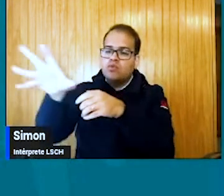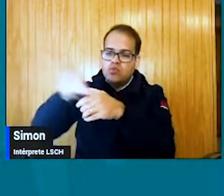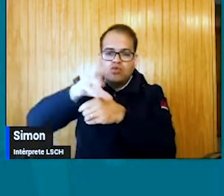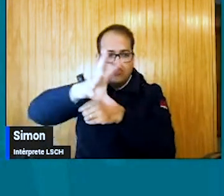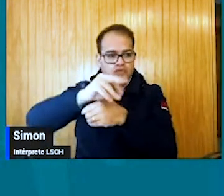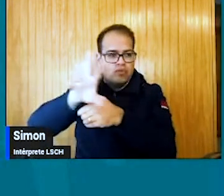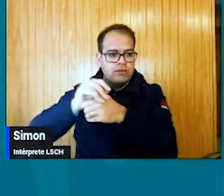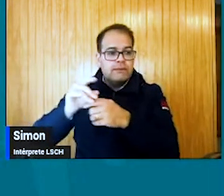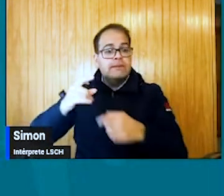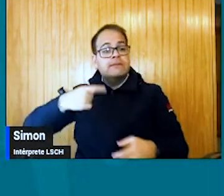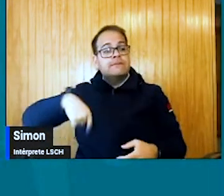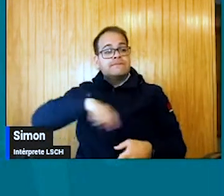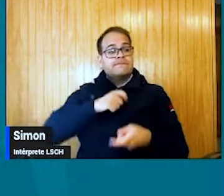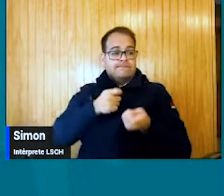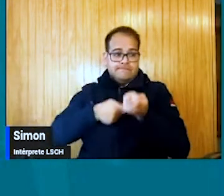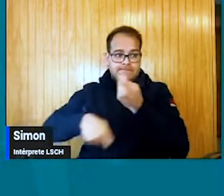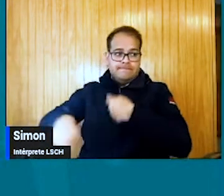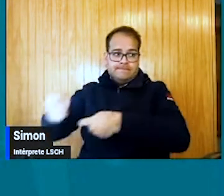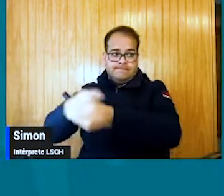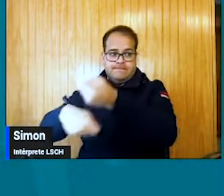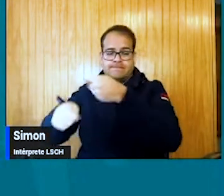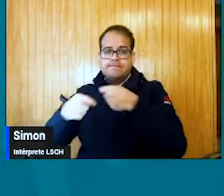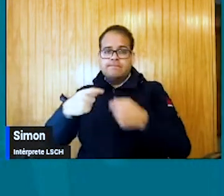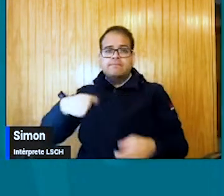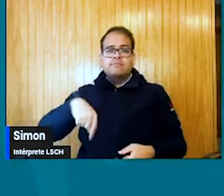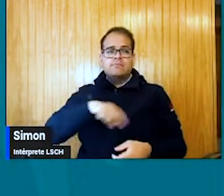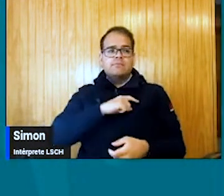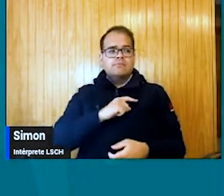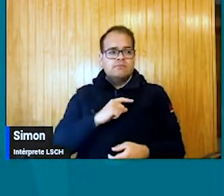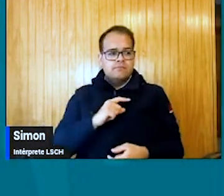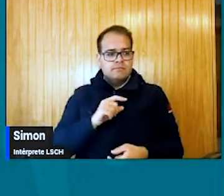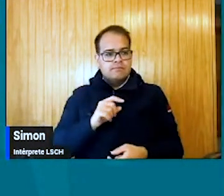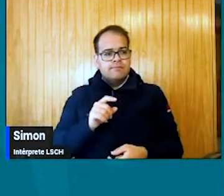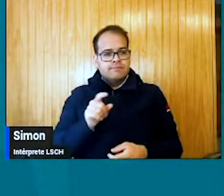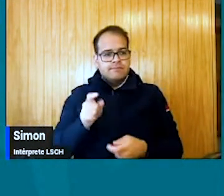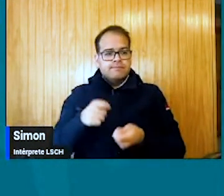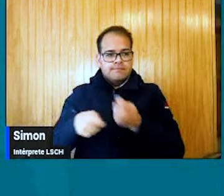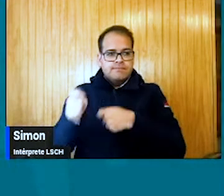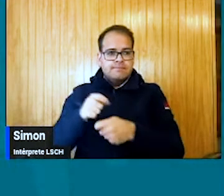Nosotros comercializamos Davis, somos los representantes en Chile de Davis,